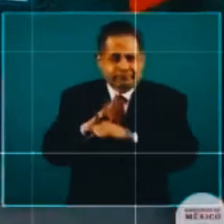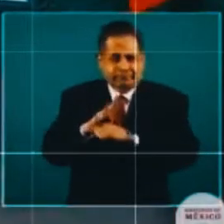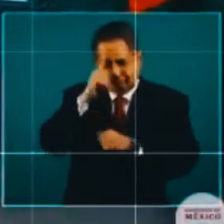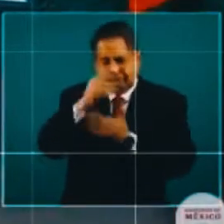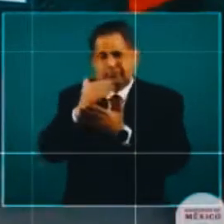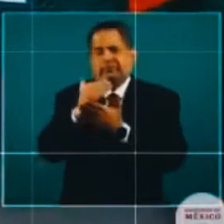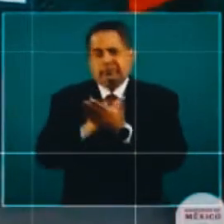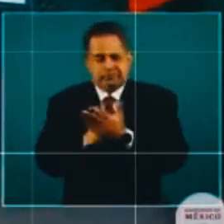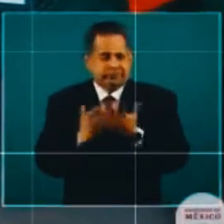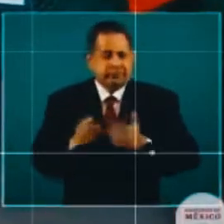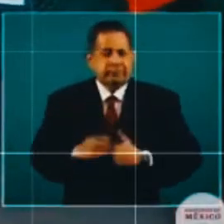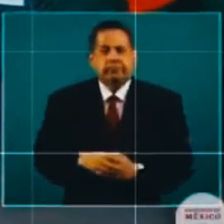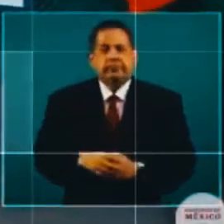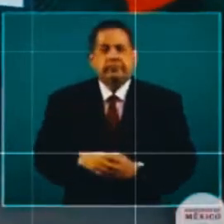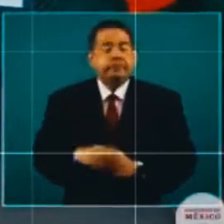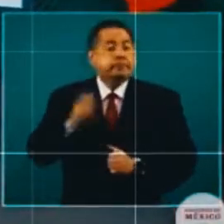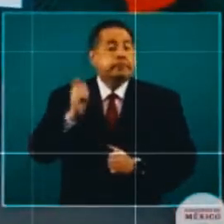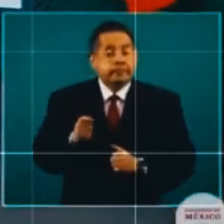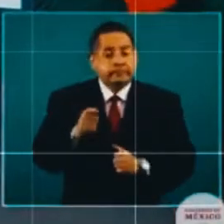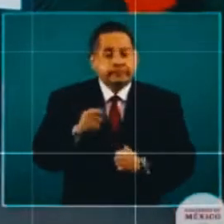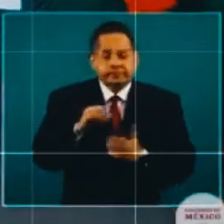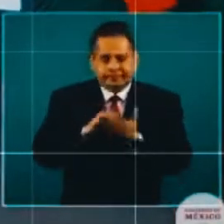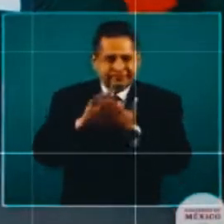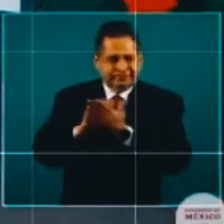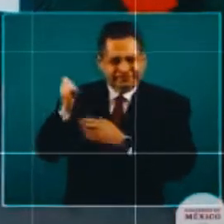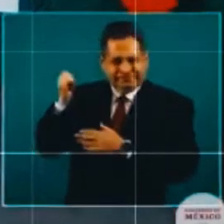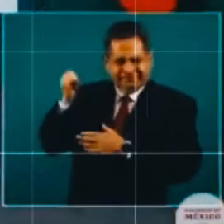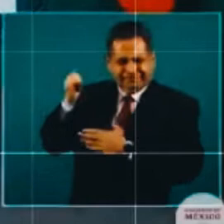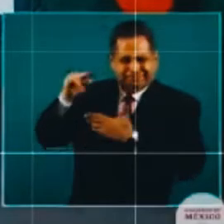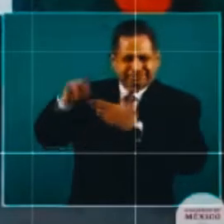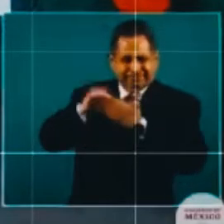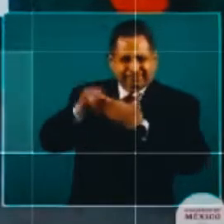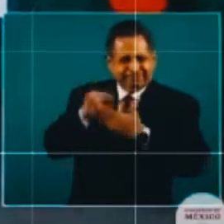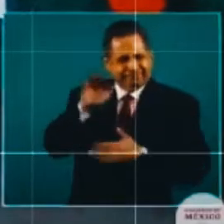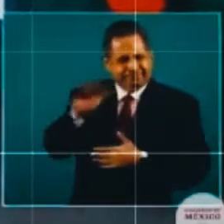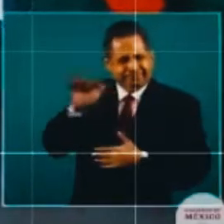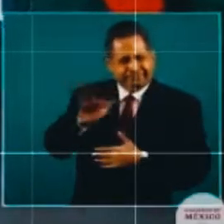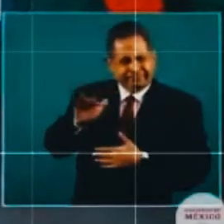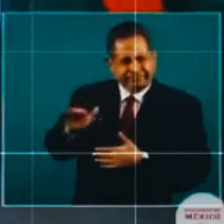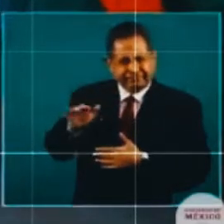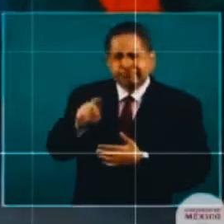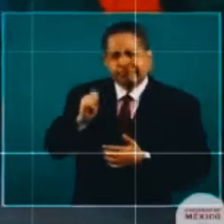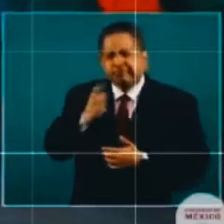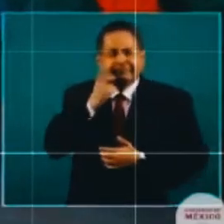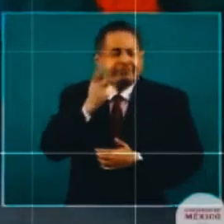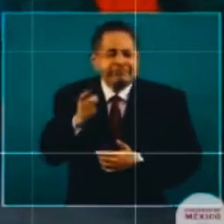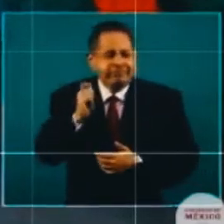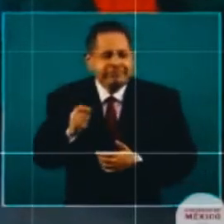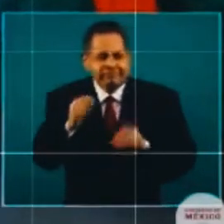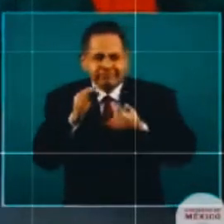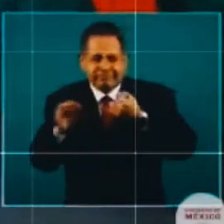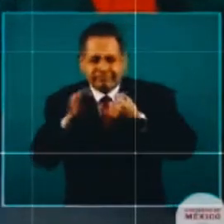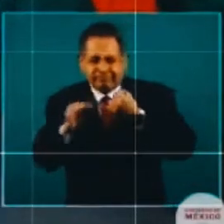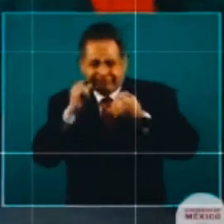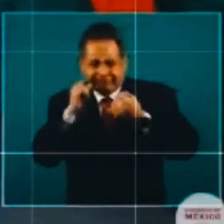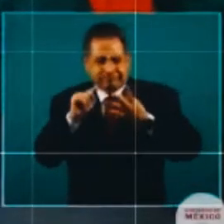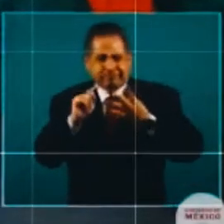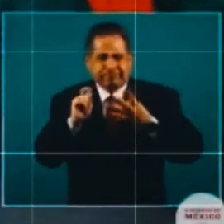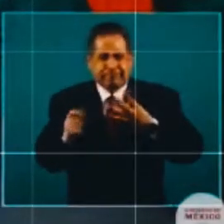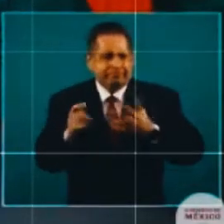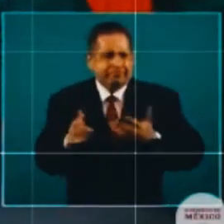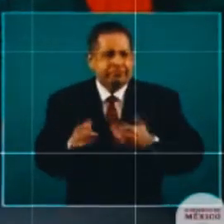del COVID-19. Lo que establece este acuerdo en la parte final, si pueden pasar a la